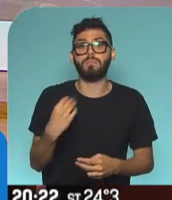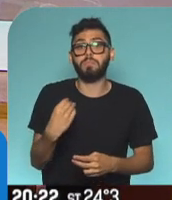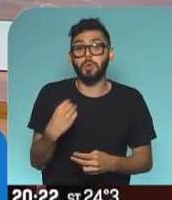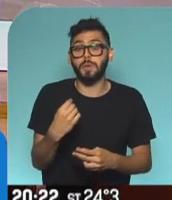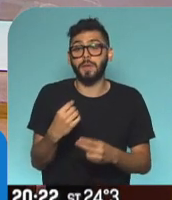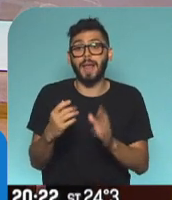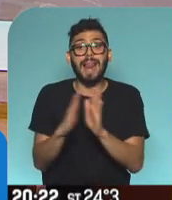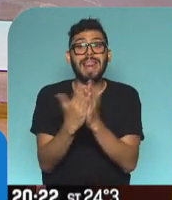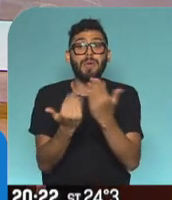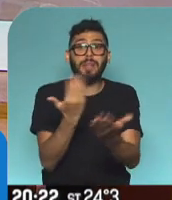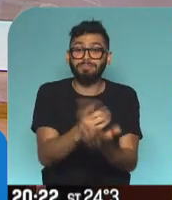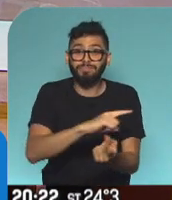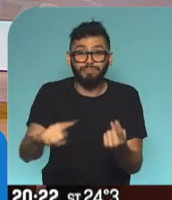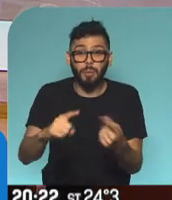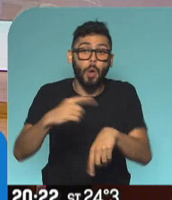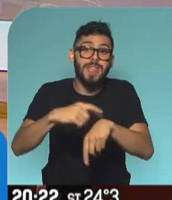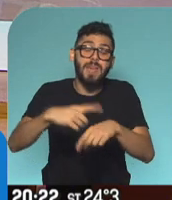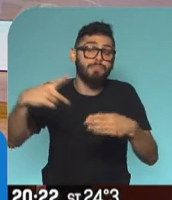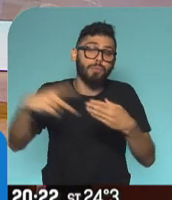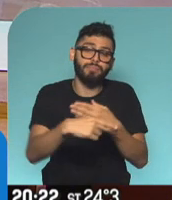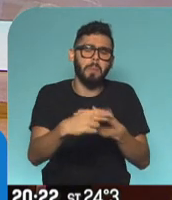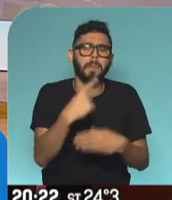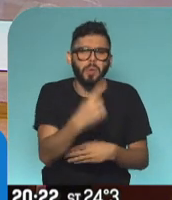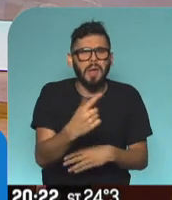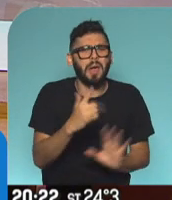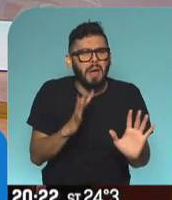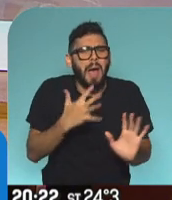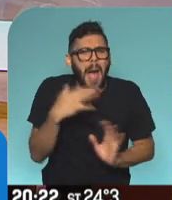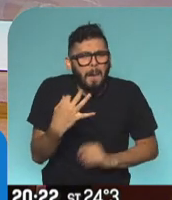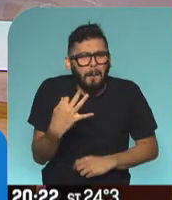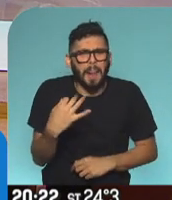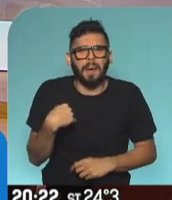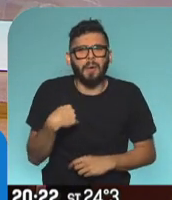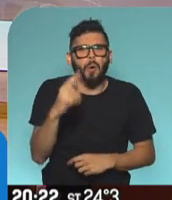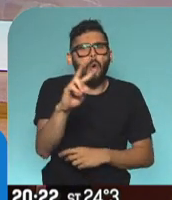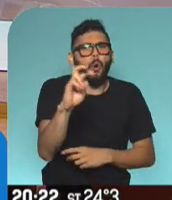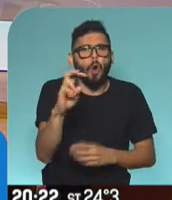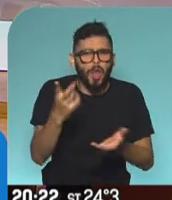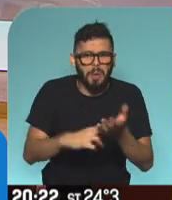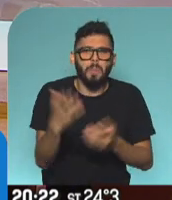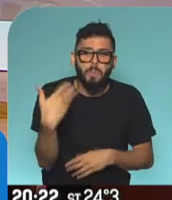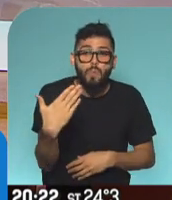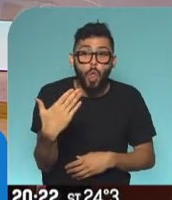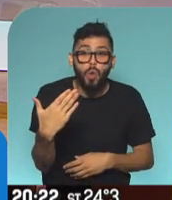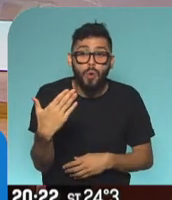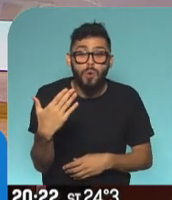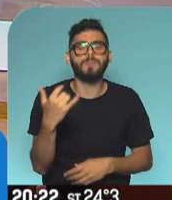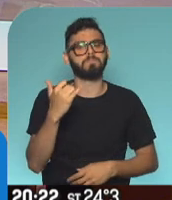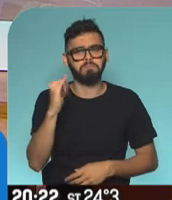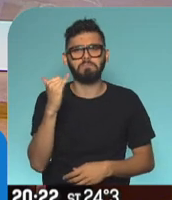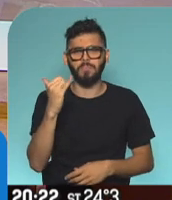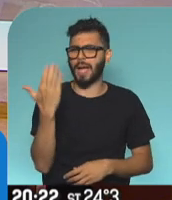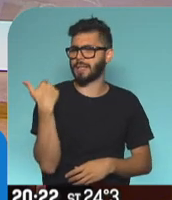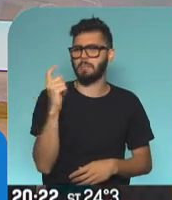puede presentar la libreta se le venció el plazo y pregunta si es cierto que que puede volver a cobrarla si hace